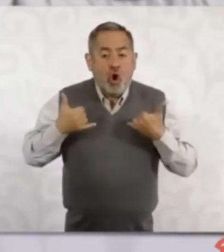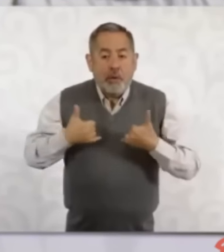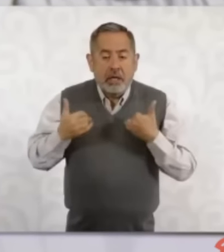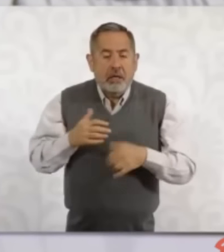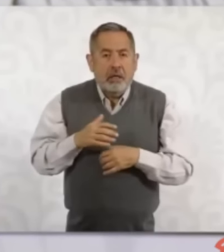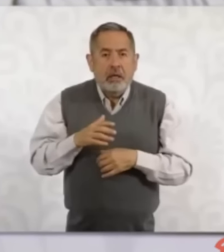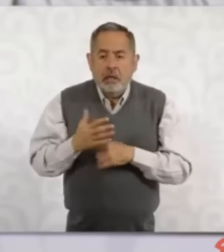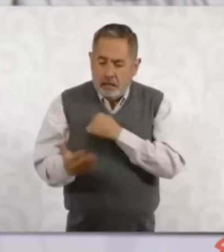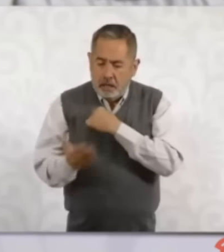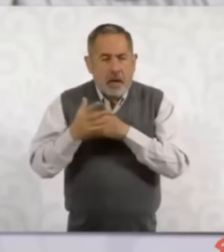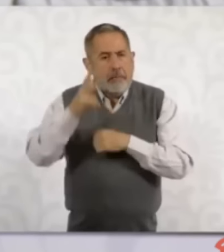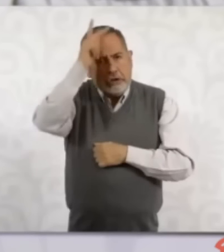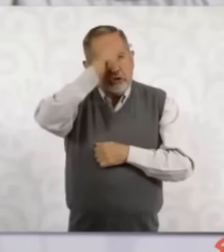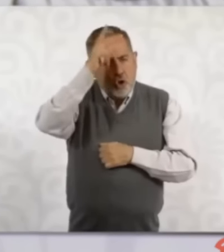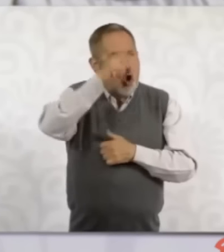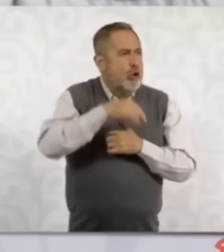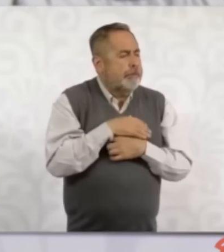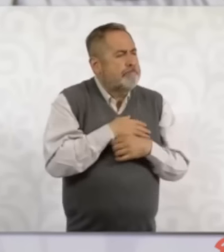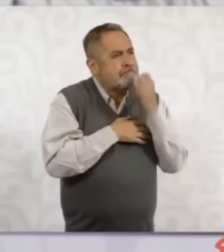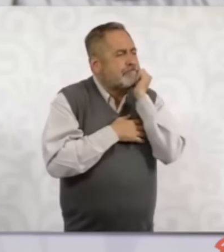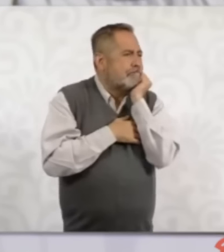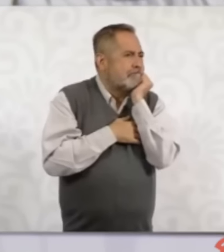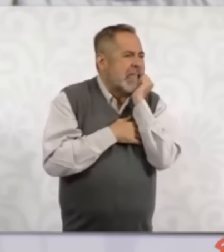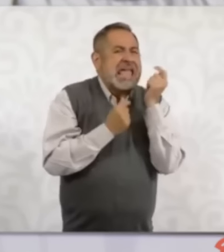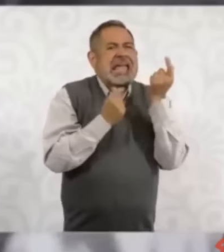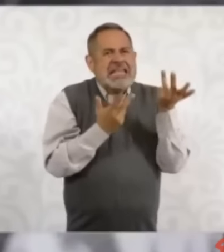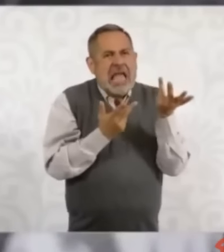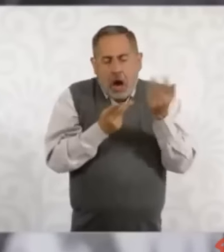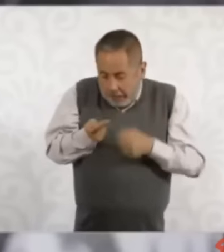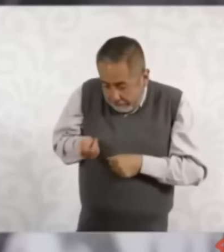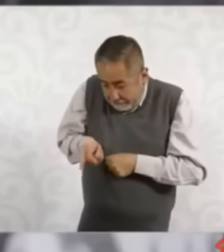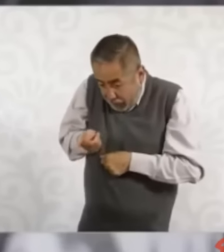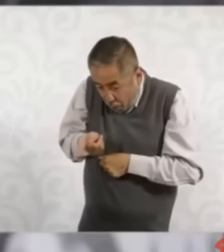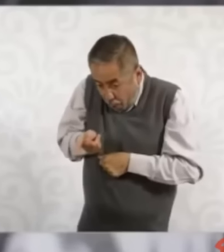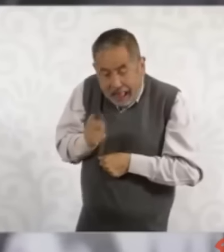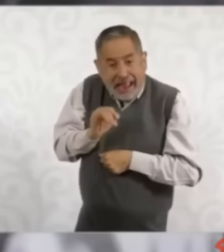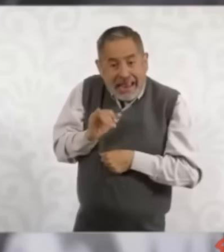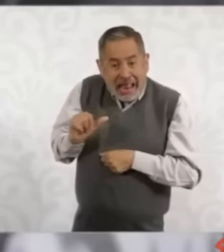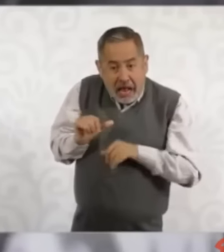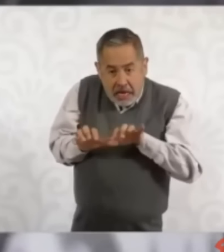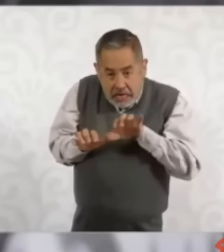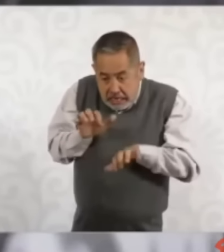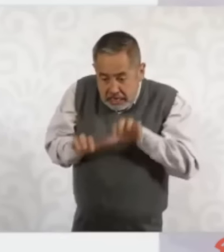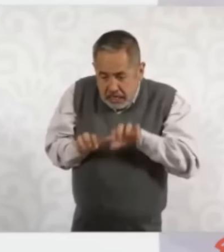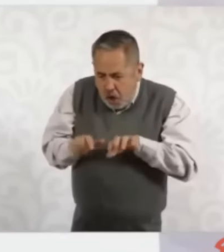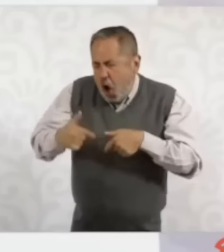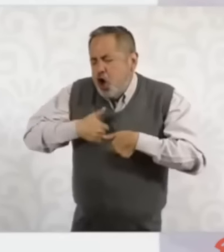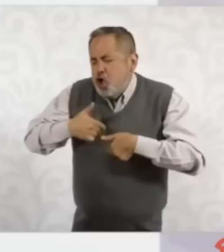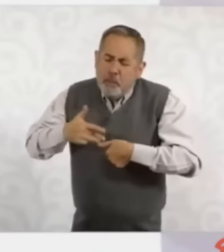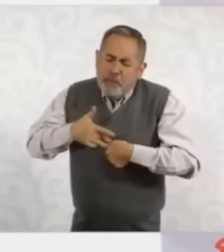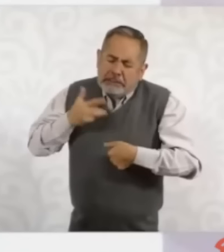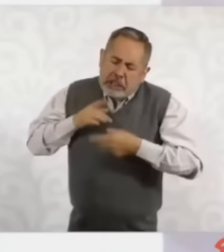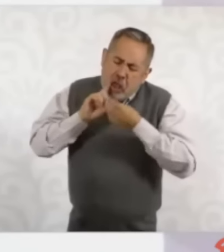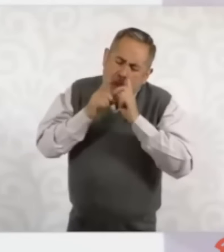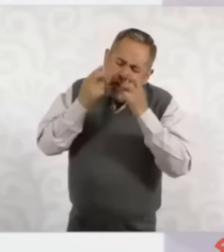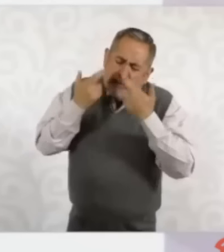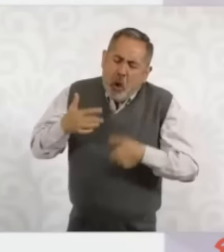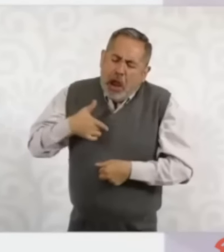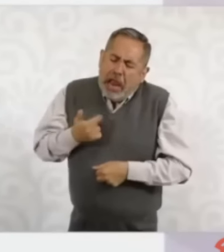psicólogo. Es decir, le preguntan a la inteligencia artificial en el que existe, me siento deprimido, ¿qué